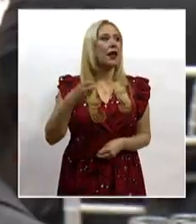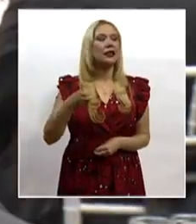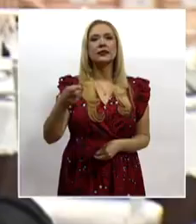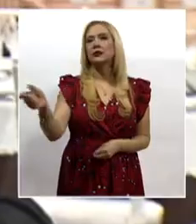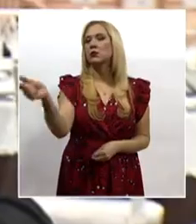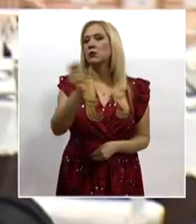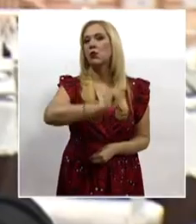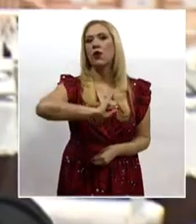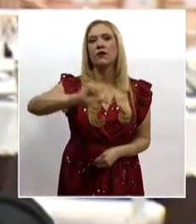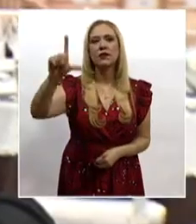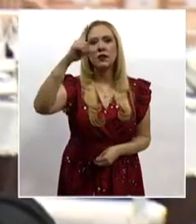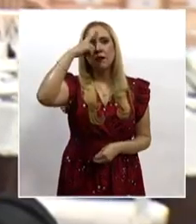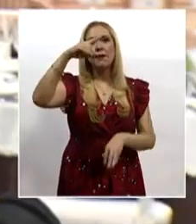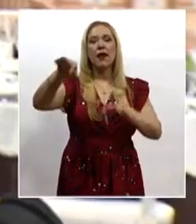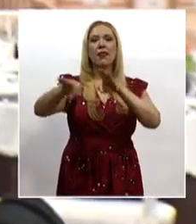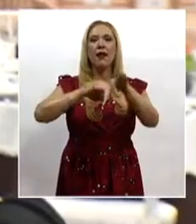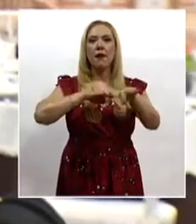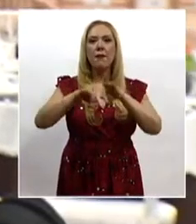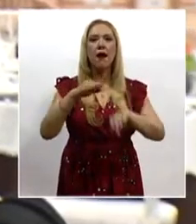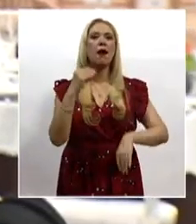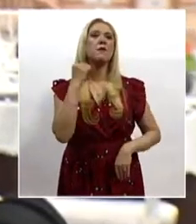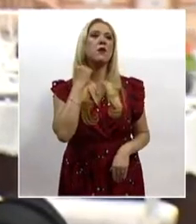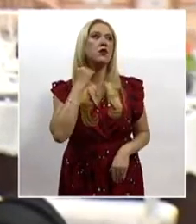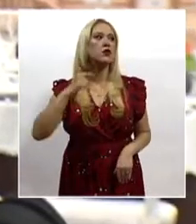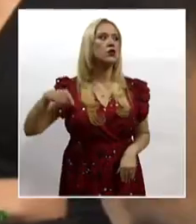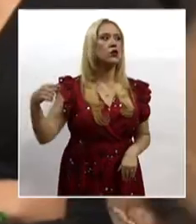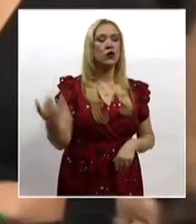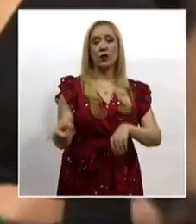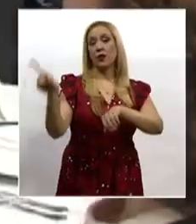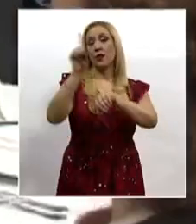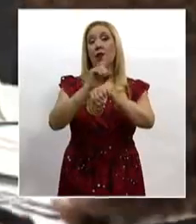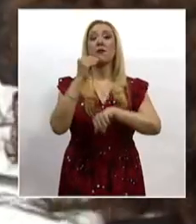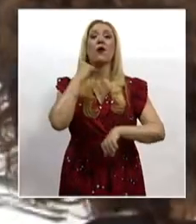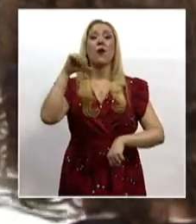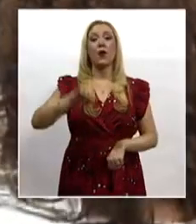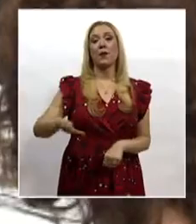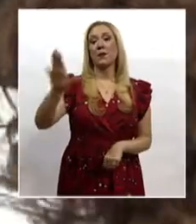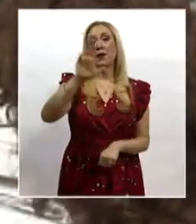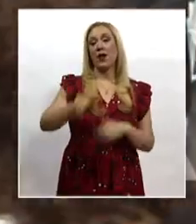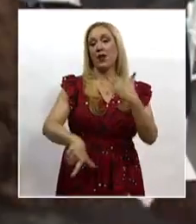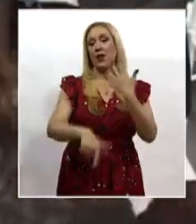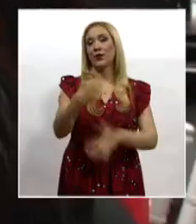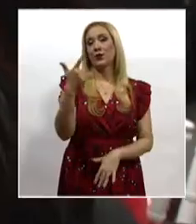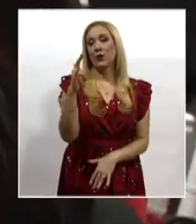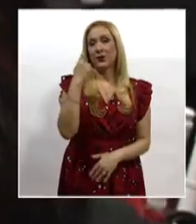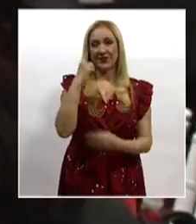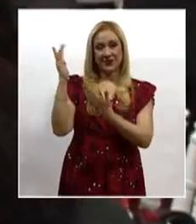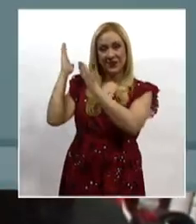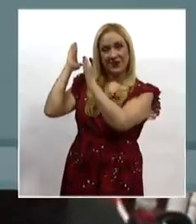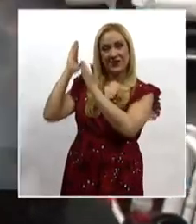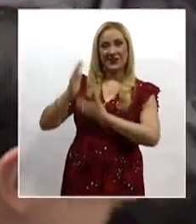profesión del derecho en el marco del Día de la Abogacía, que se conmemora este miércoles 12 de julio.